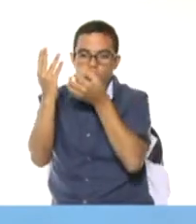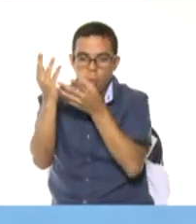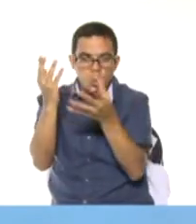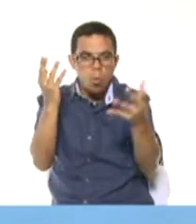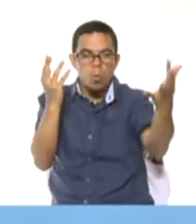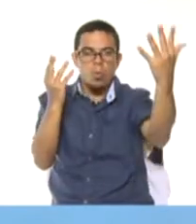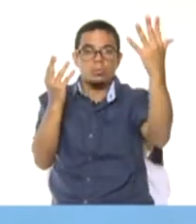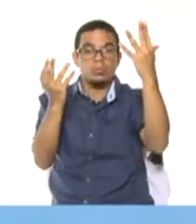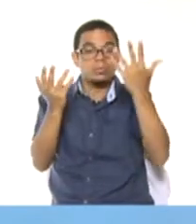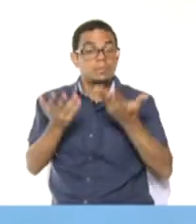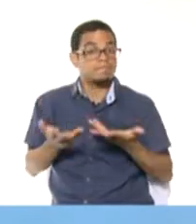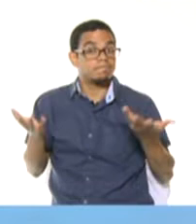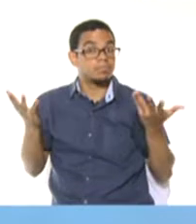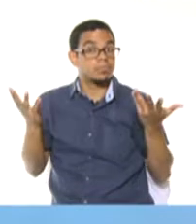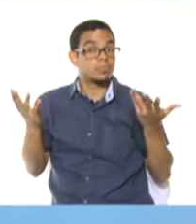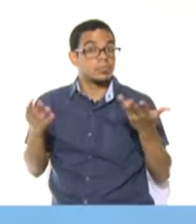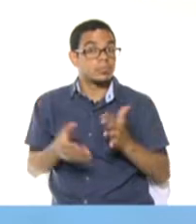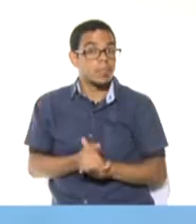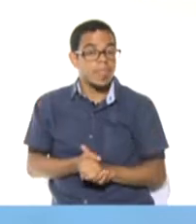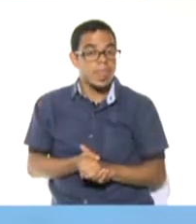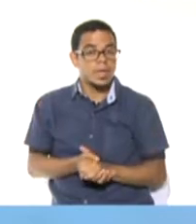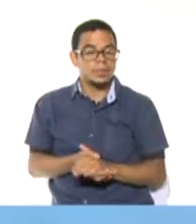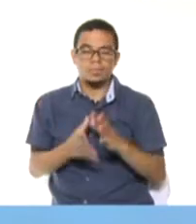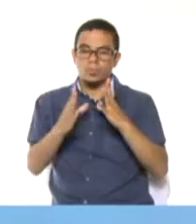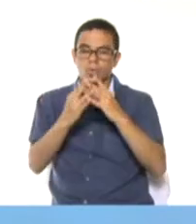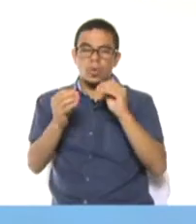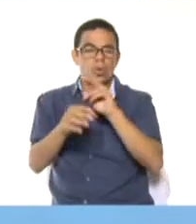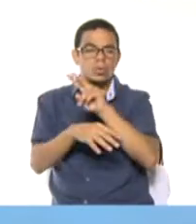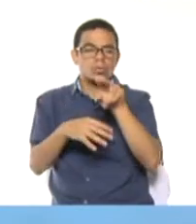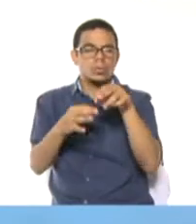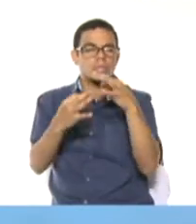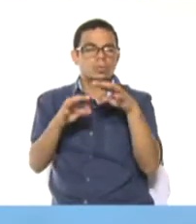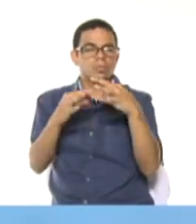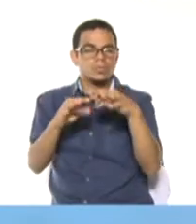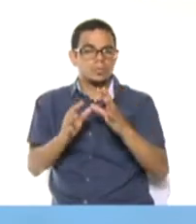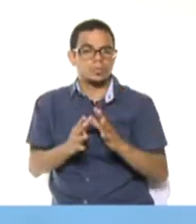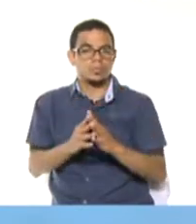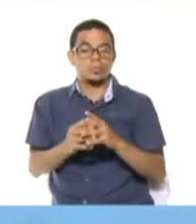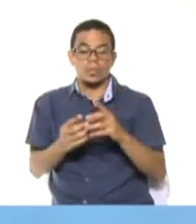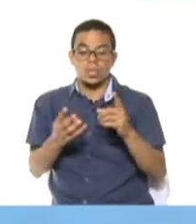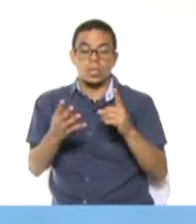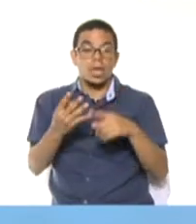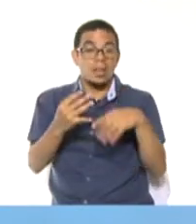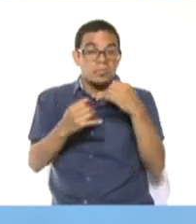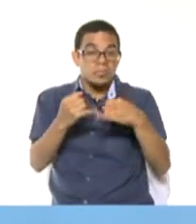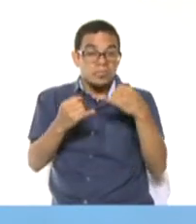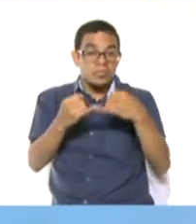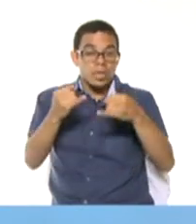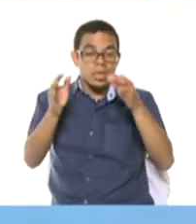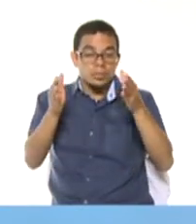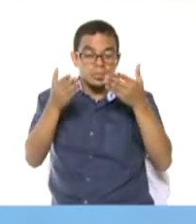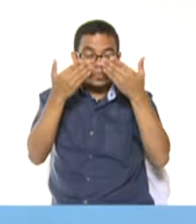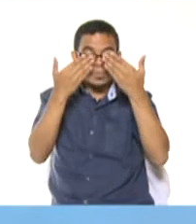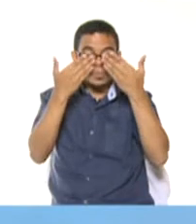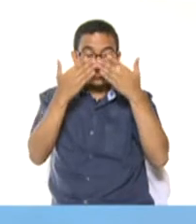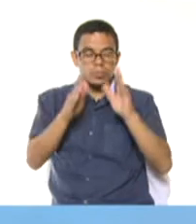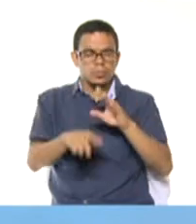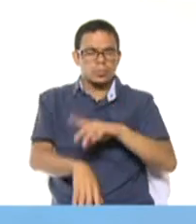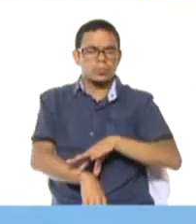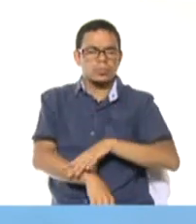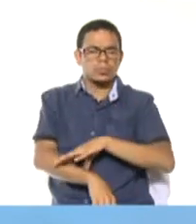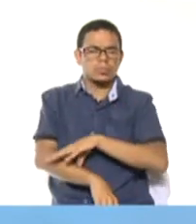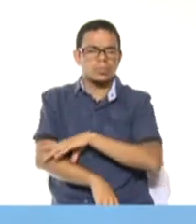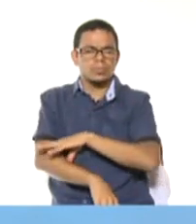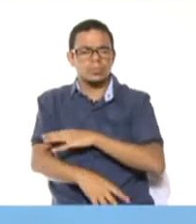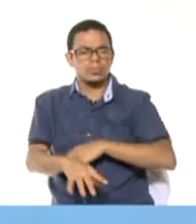naturales. Para luego, en este caso, luego pedir que se tape los ojos y al hacer el sonido,